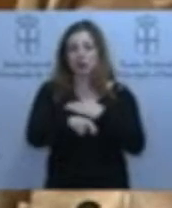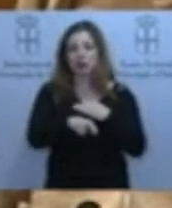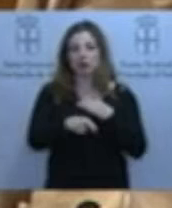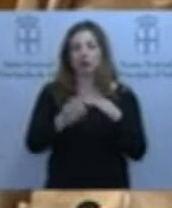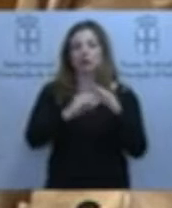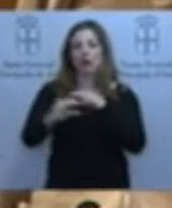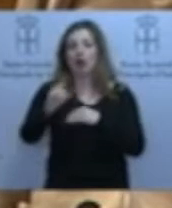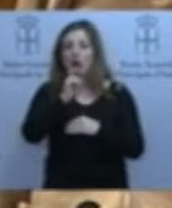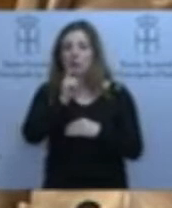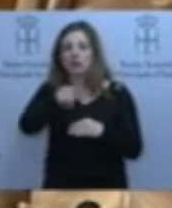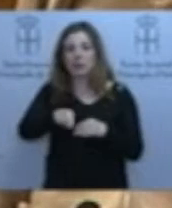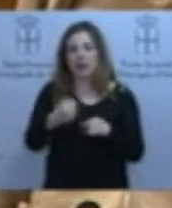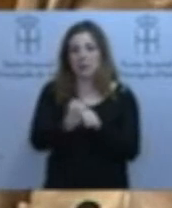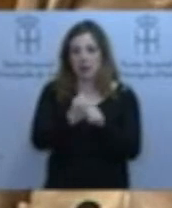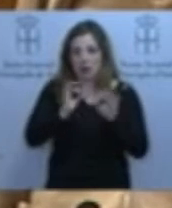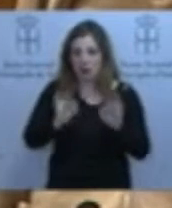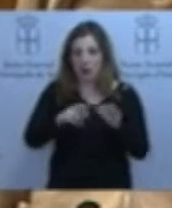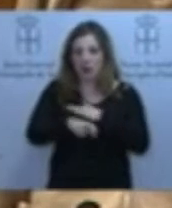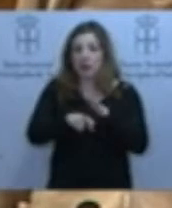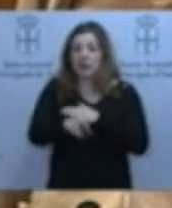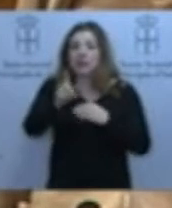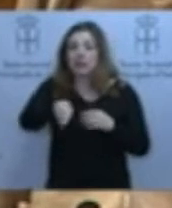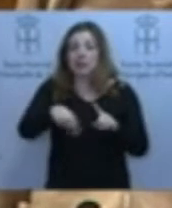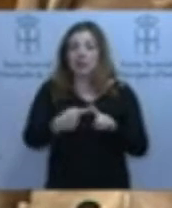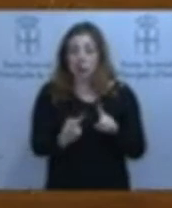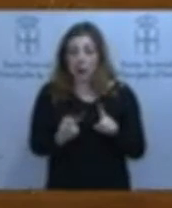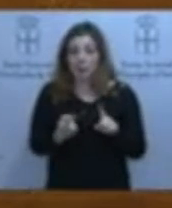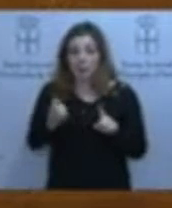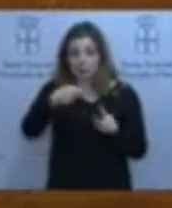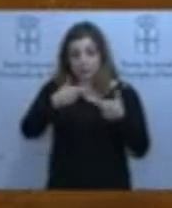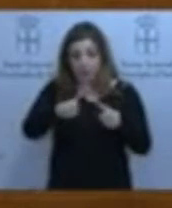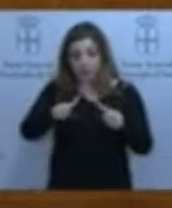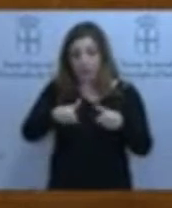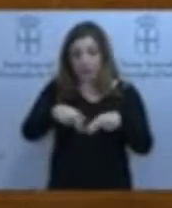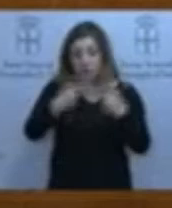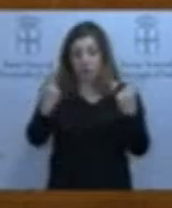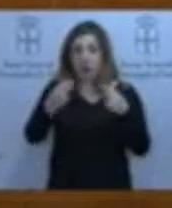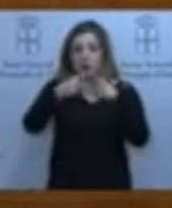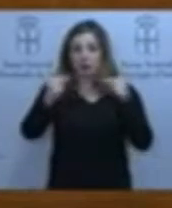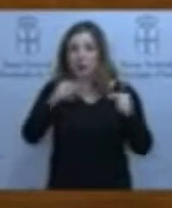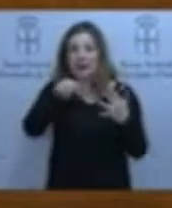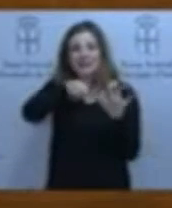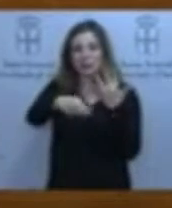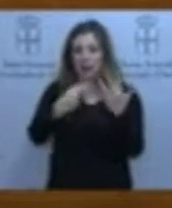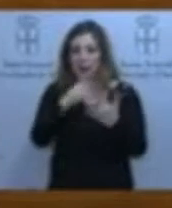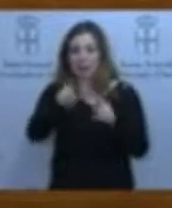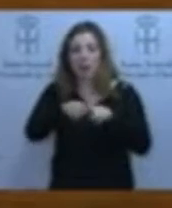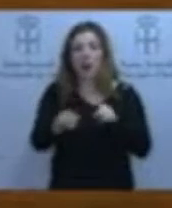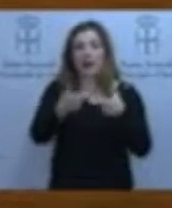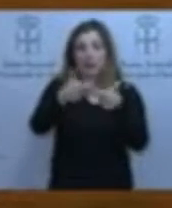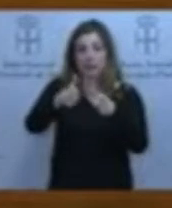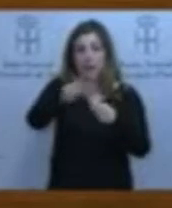recursos. Estamos a favor de un sector público asturiano en el que haya transparencia a la hora de determinar que sean los empleados públicos quienes